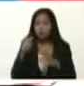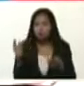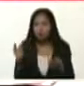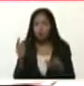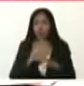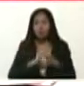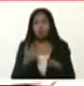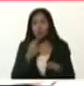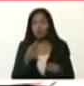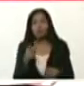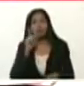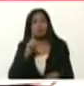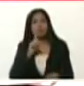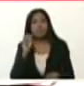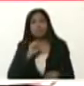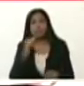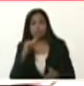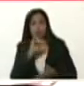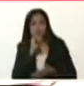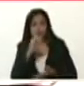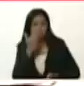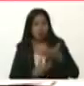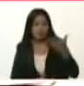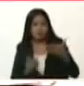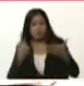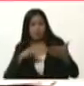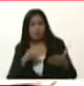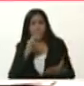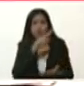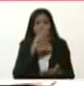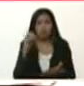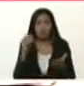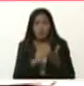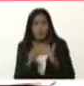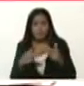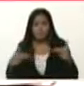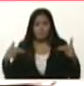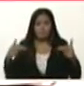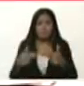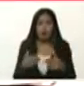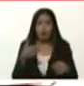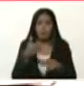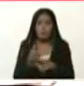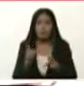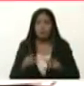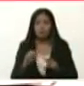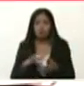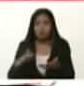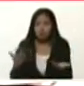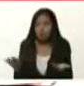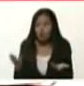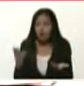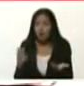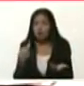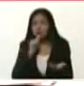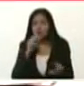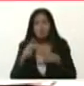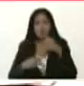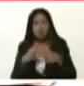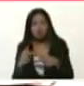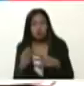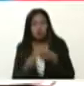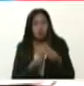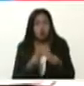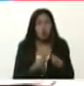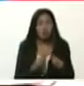Porque a uno le pueden caer a coba aquí con un informe, ¿no? Tenemos 300.000 hectáreas. ¿Dónde están? ¿Quién produce? ¿Cómo